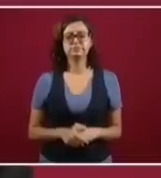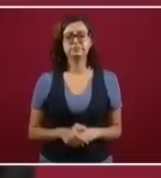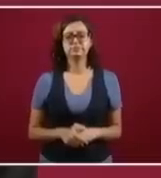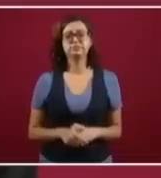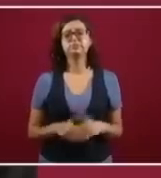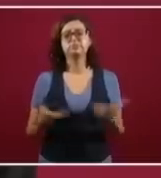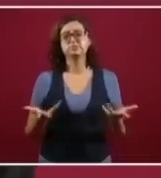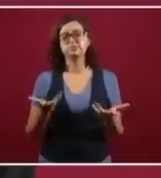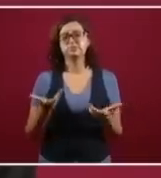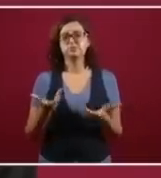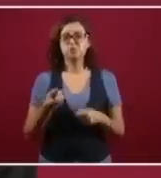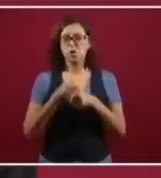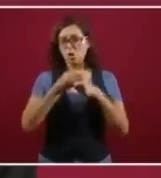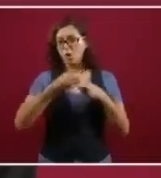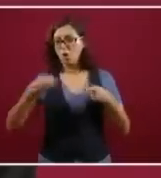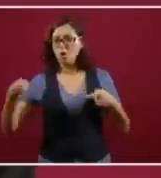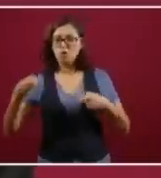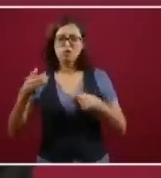conducido por la jefa de gobierno,